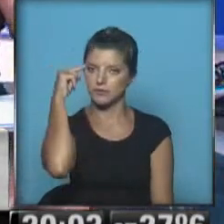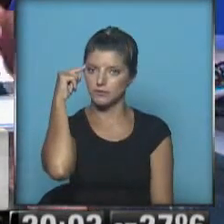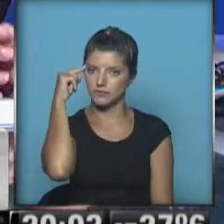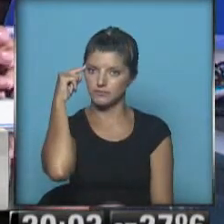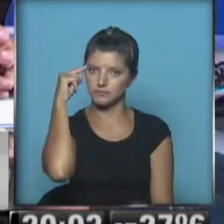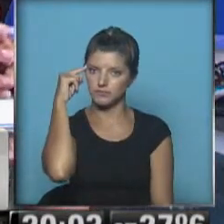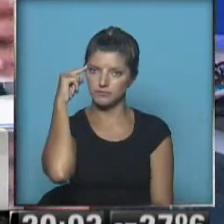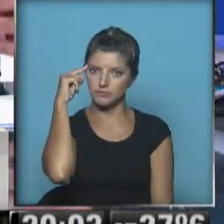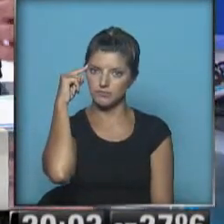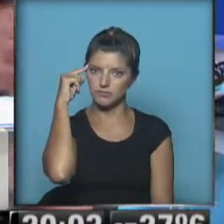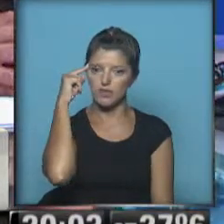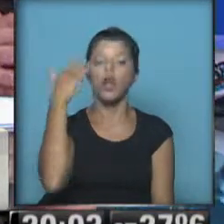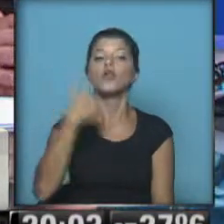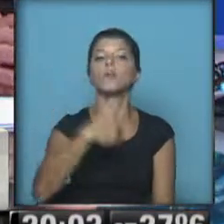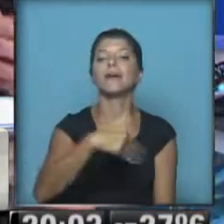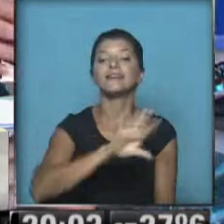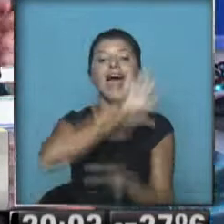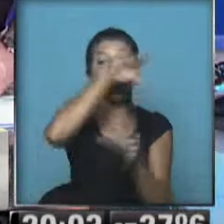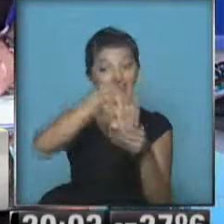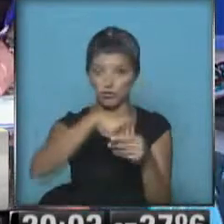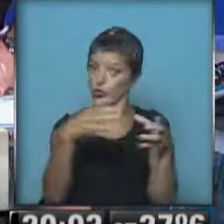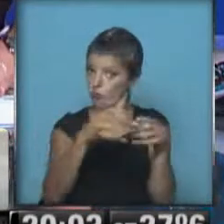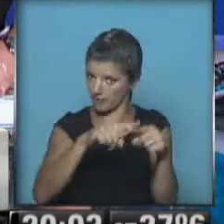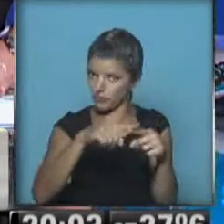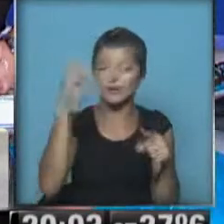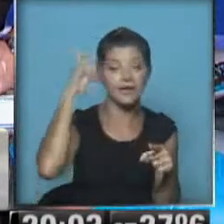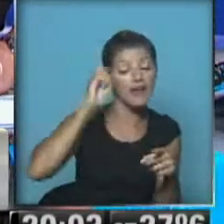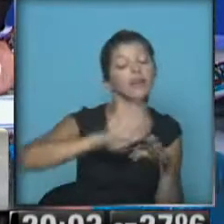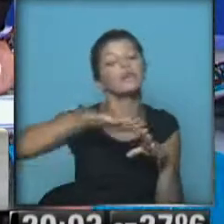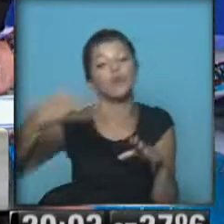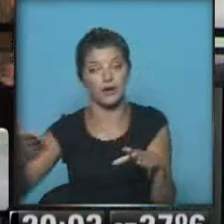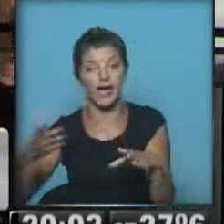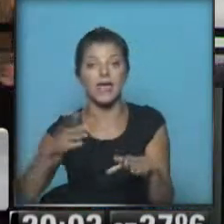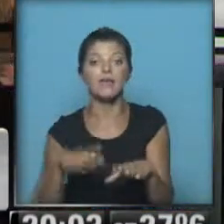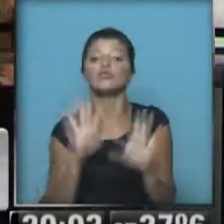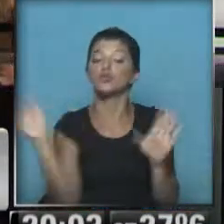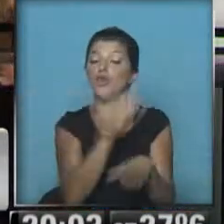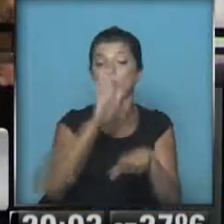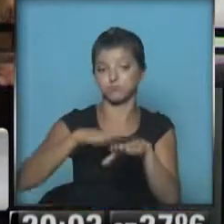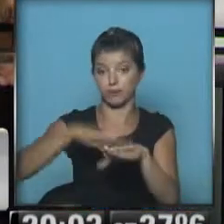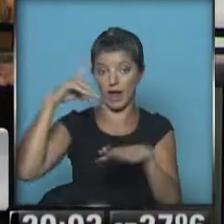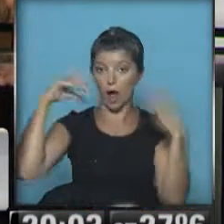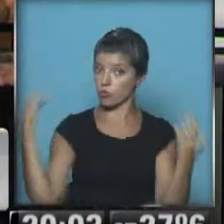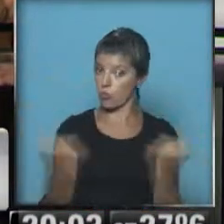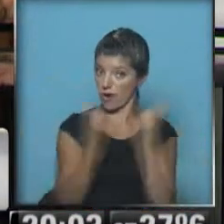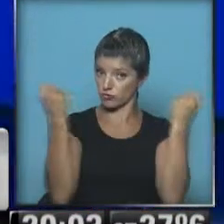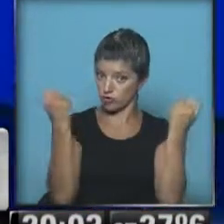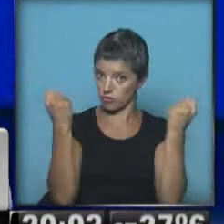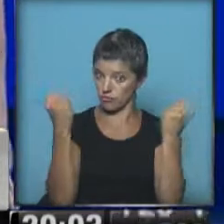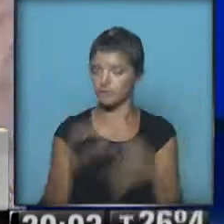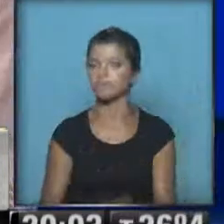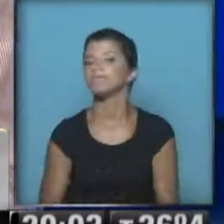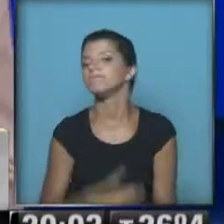más inmediata adentro del partido y fuera del partido a partir de este acuerdo? A mí me parece que, si bien en estas horas